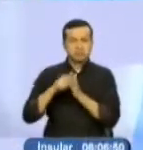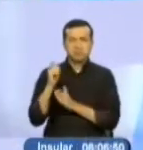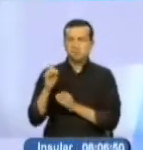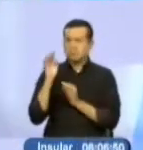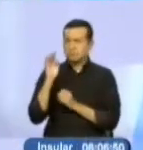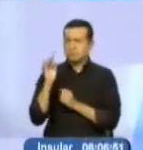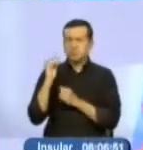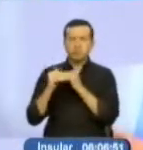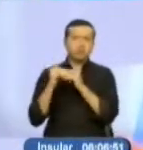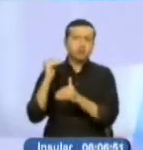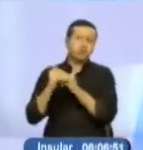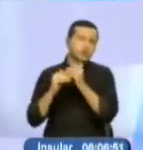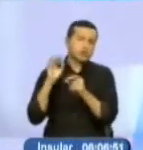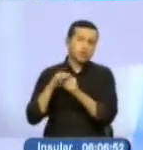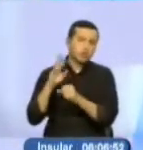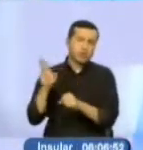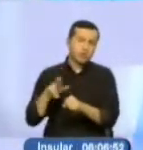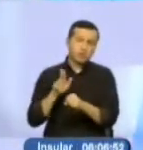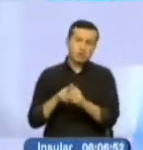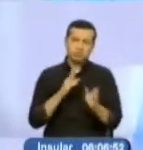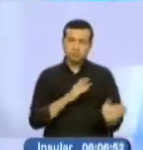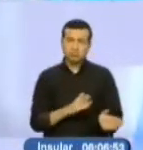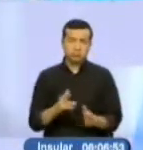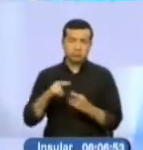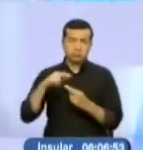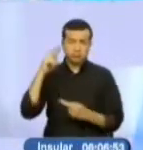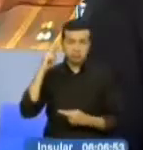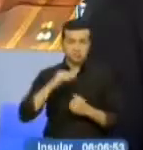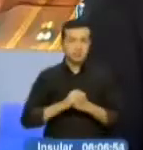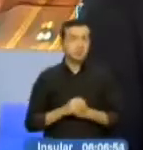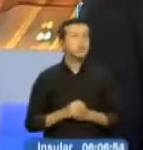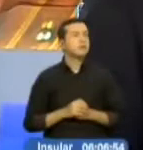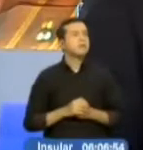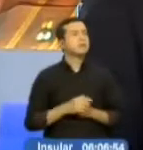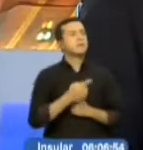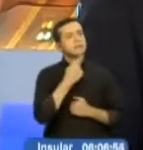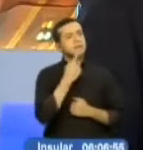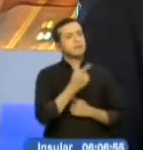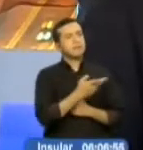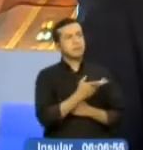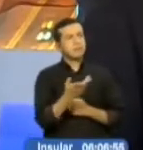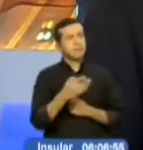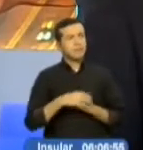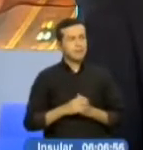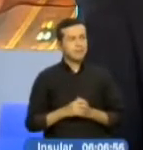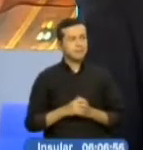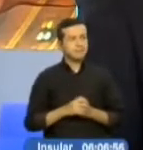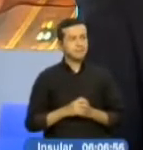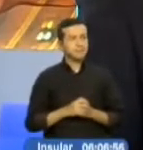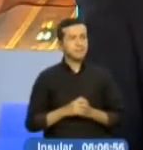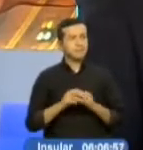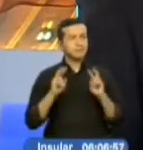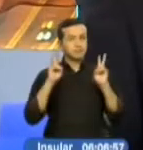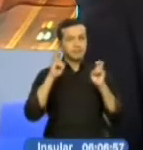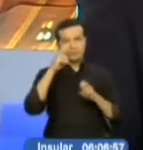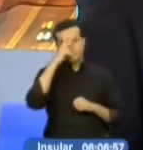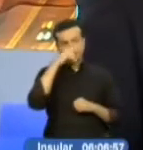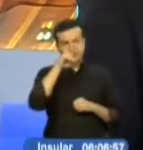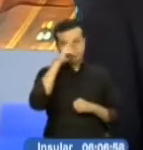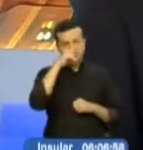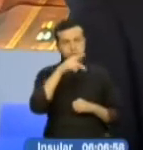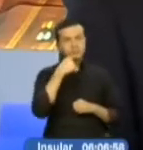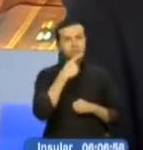en los procesos electorales en las regiones cuando usted hace referencia a salvador al tema mexicano y